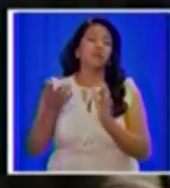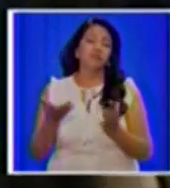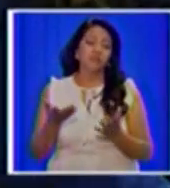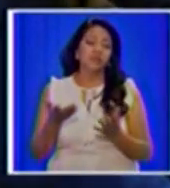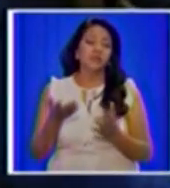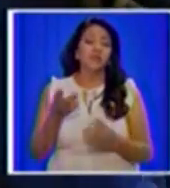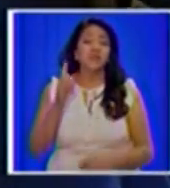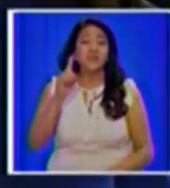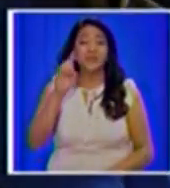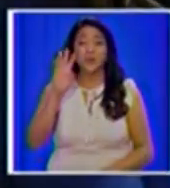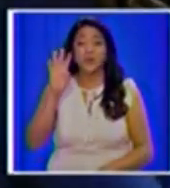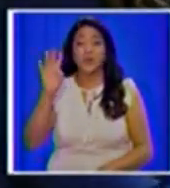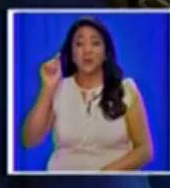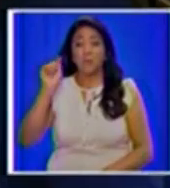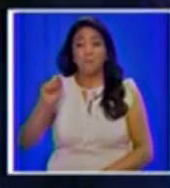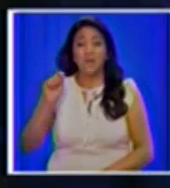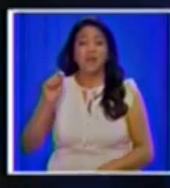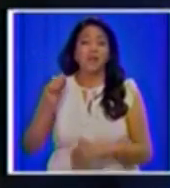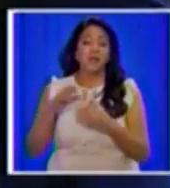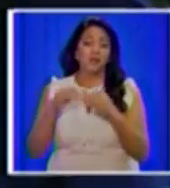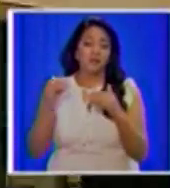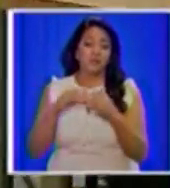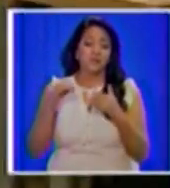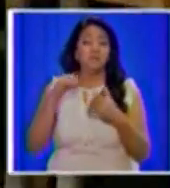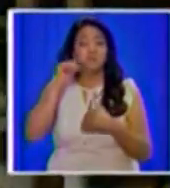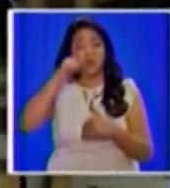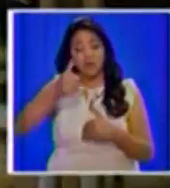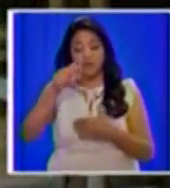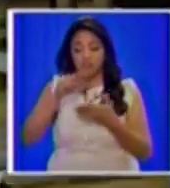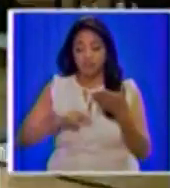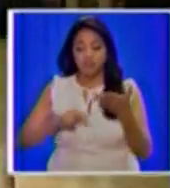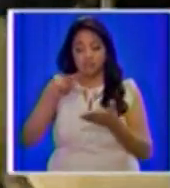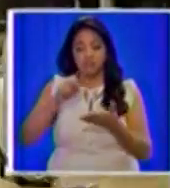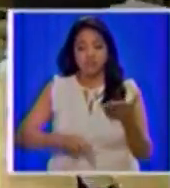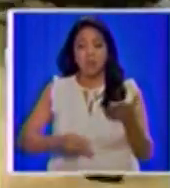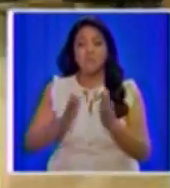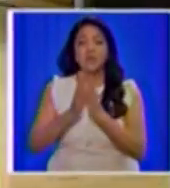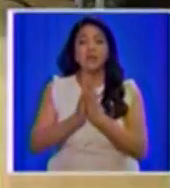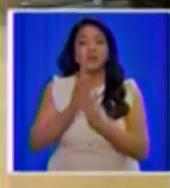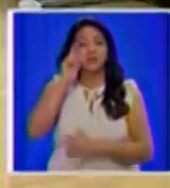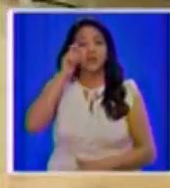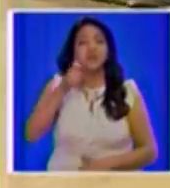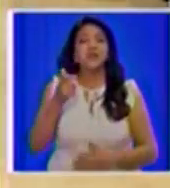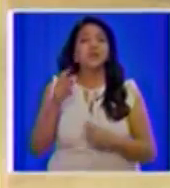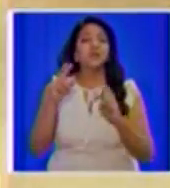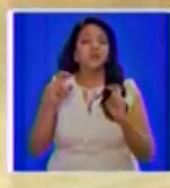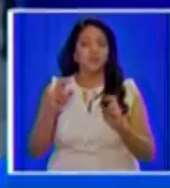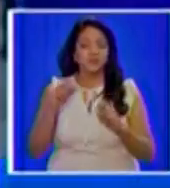$254,000. Mañana se dará lectura de la resolución de la petición de la fiscalía.